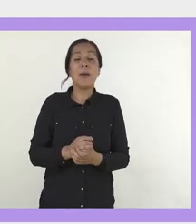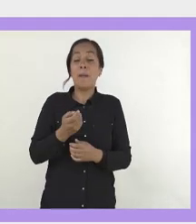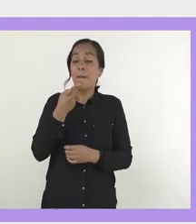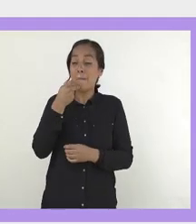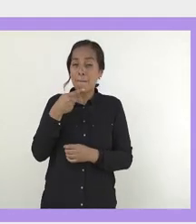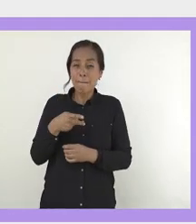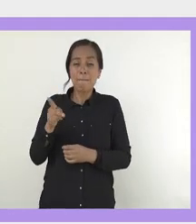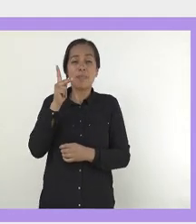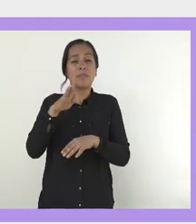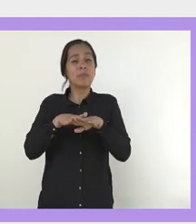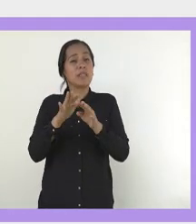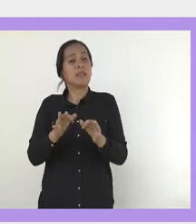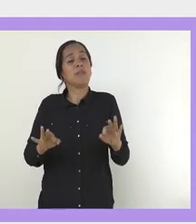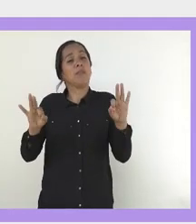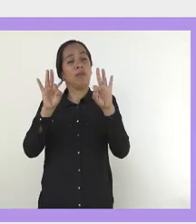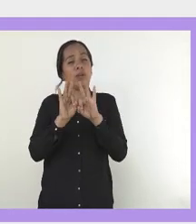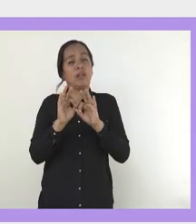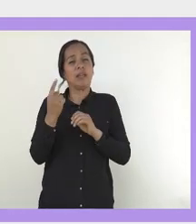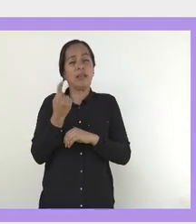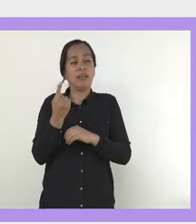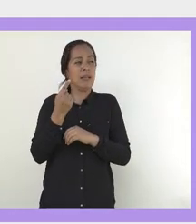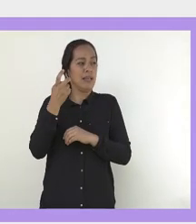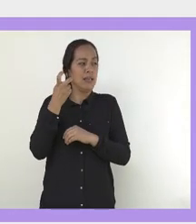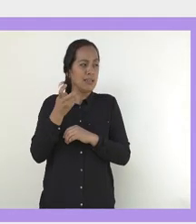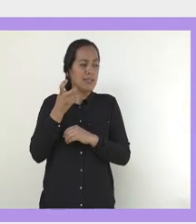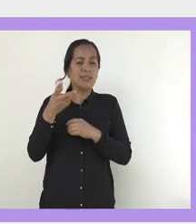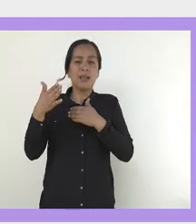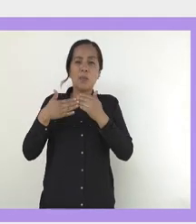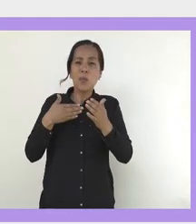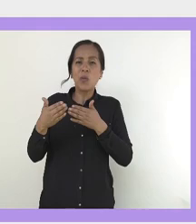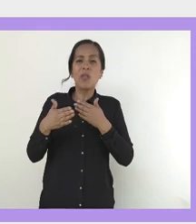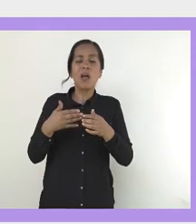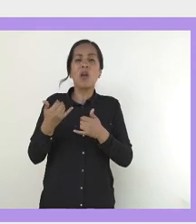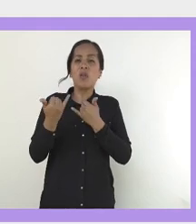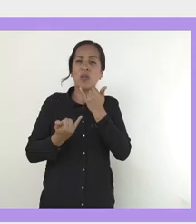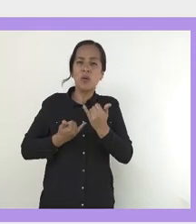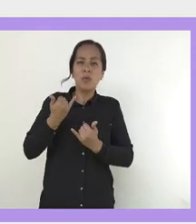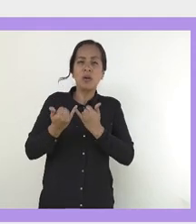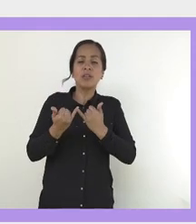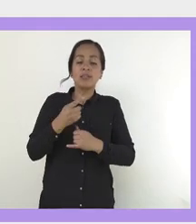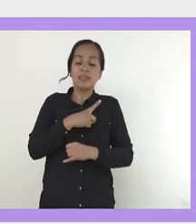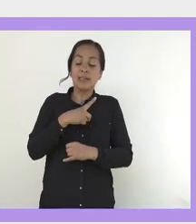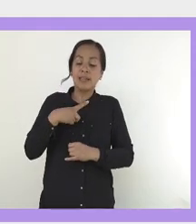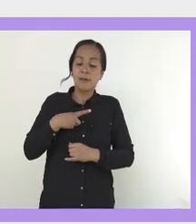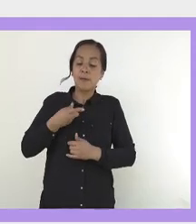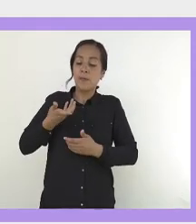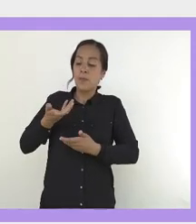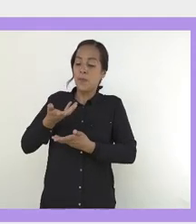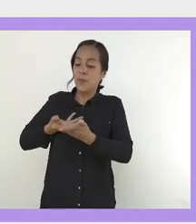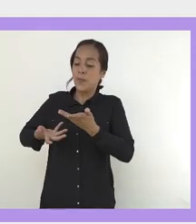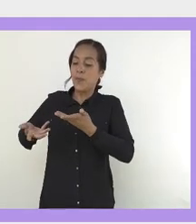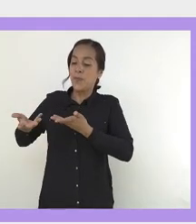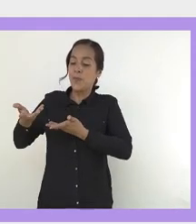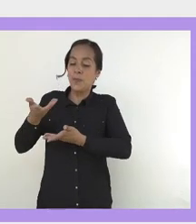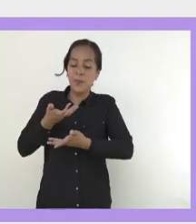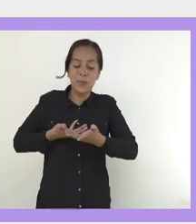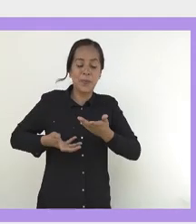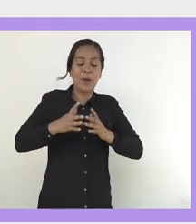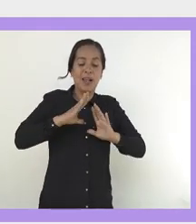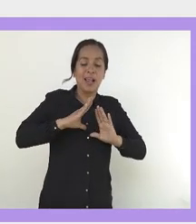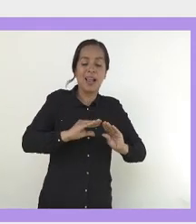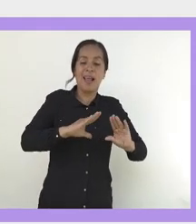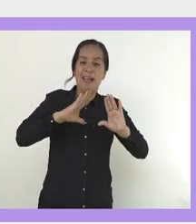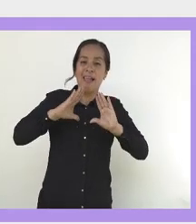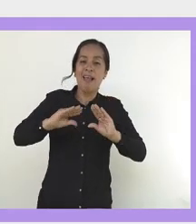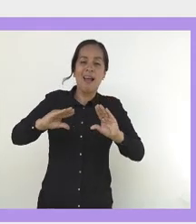más importante Aún es que esta Este modelo de juego se se tiene que socializar es decir otro